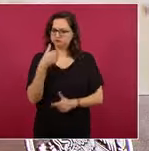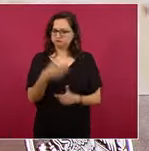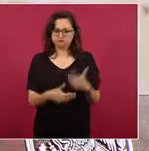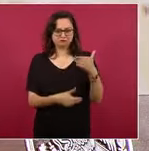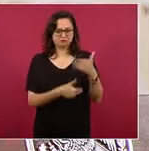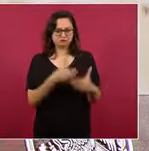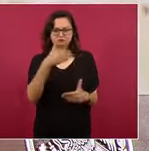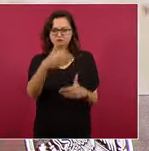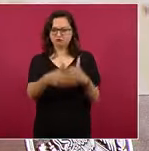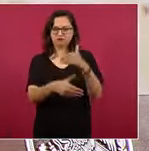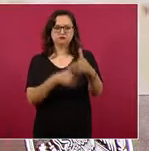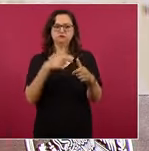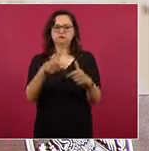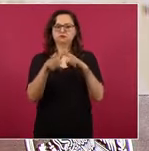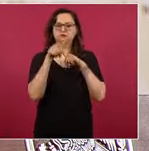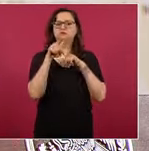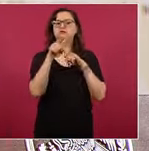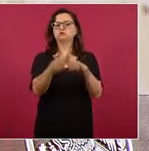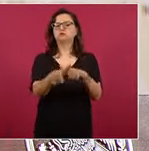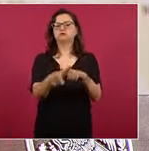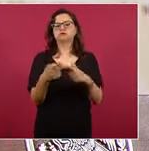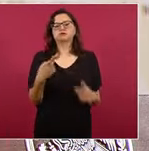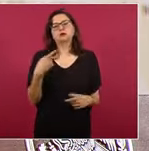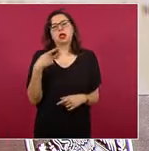ya no es lo mismo,